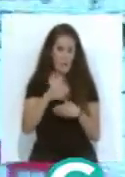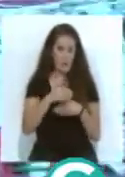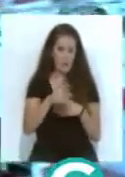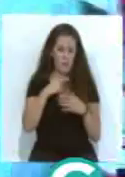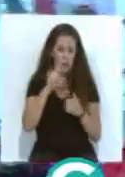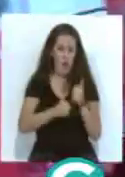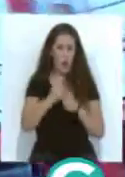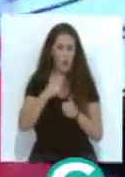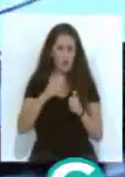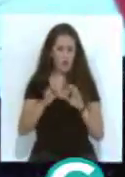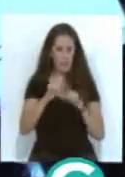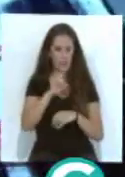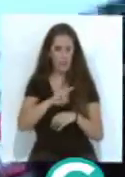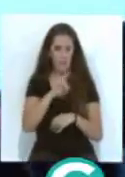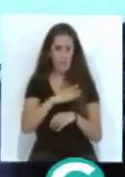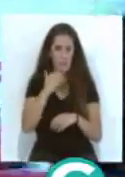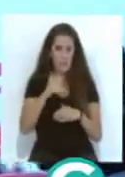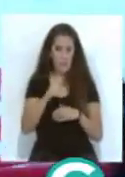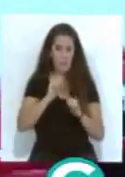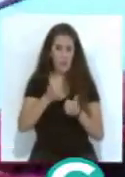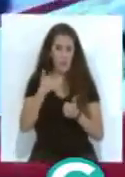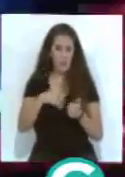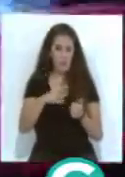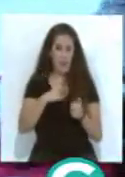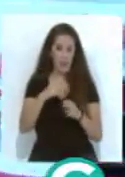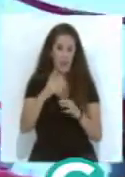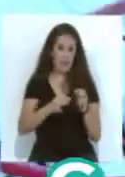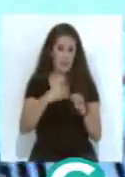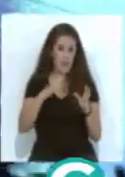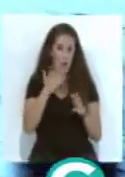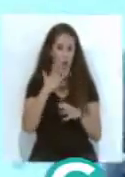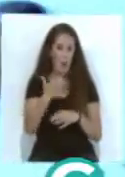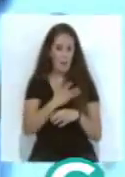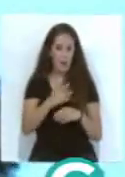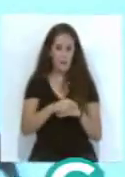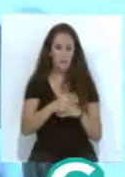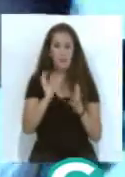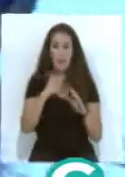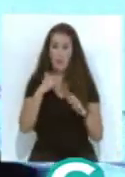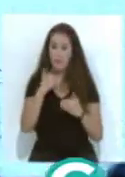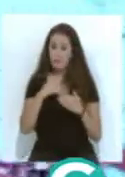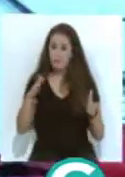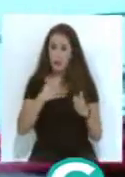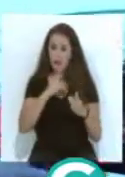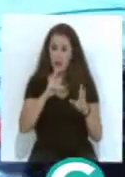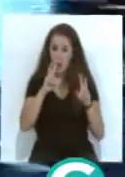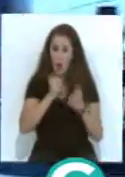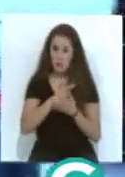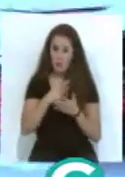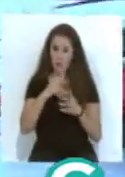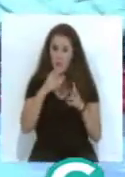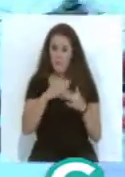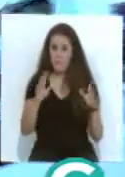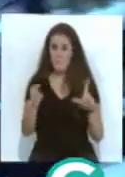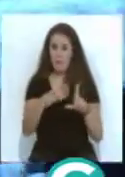concurso del Falla, deseando que comience ya ese certamen de coplas. Pero vamos a abrir ahora de nuevo la página